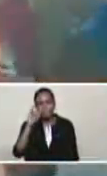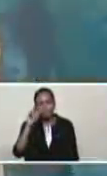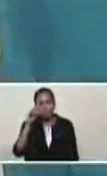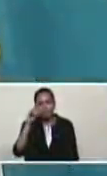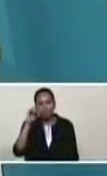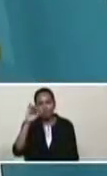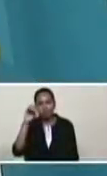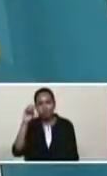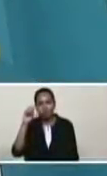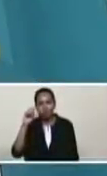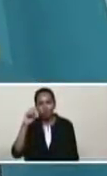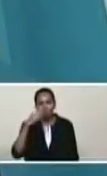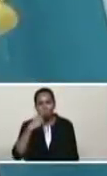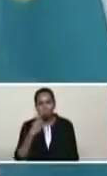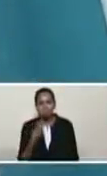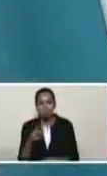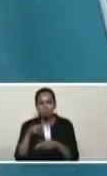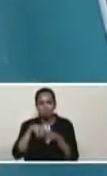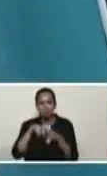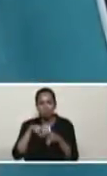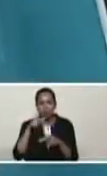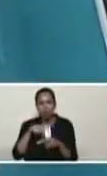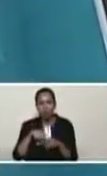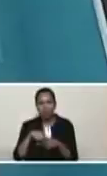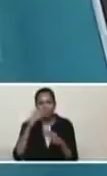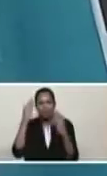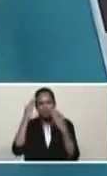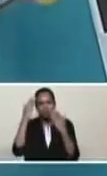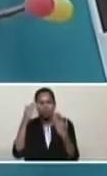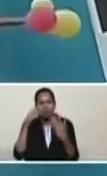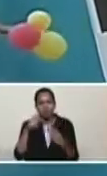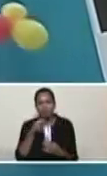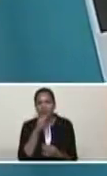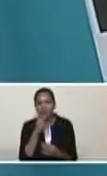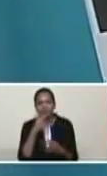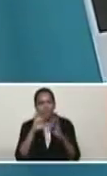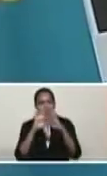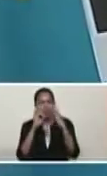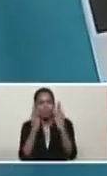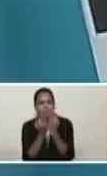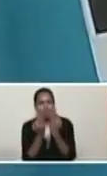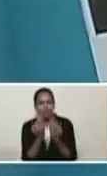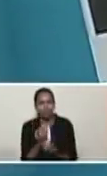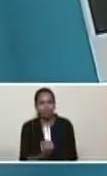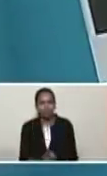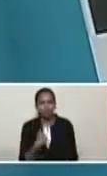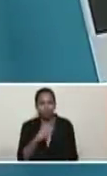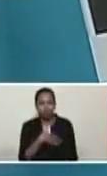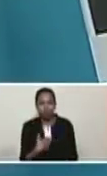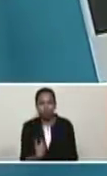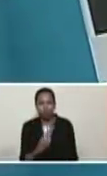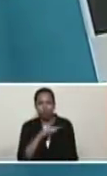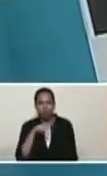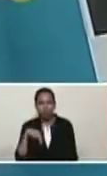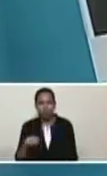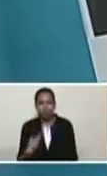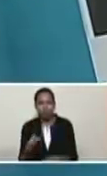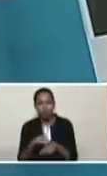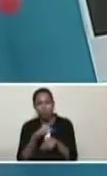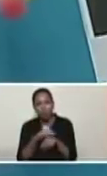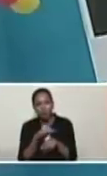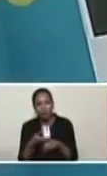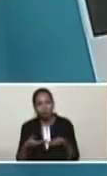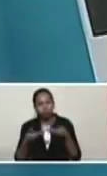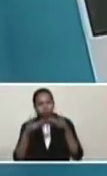proceder entonces a saludar a esta hermosa familia. Yo quiero que nuestro gobernador entregue